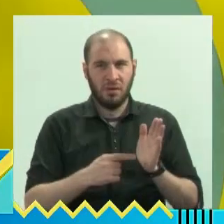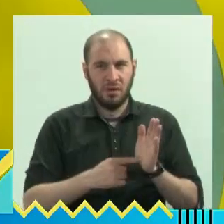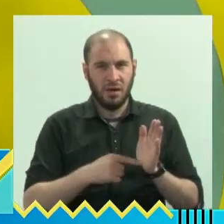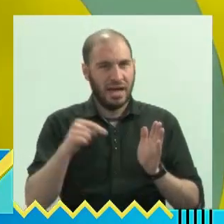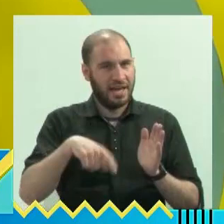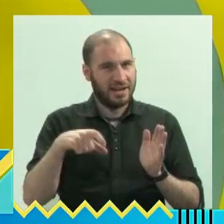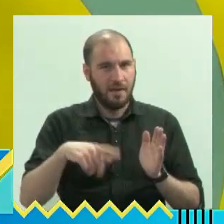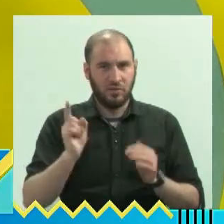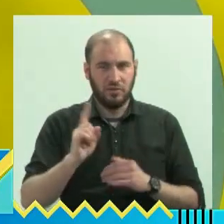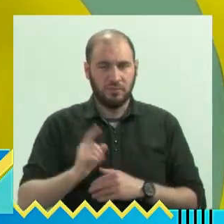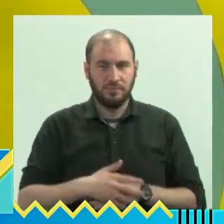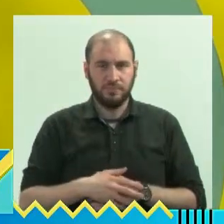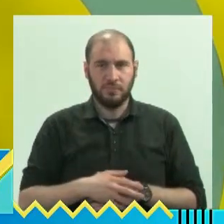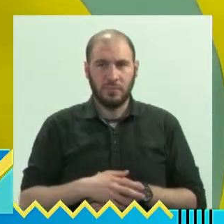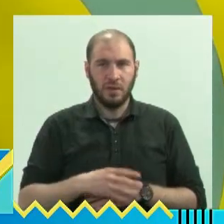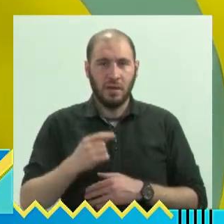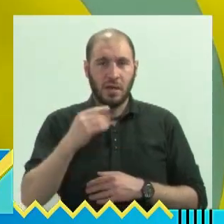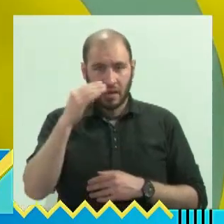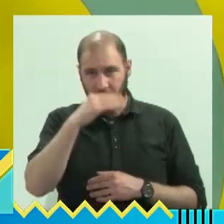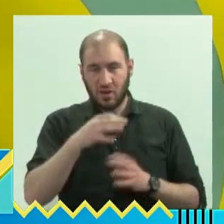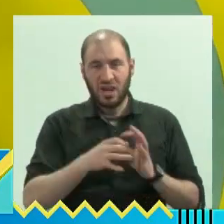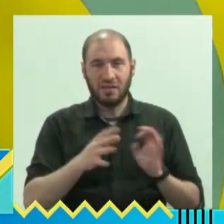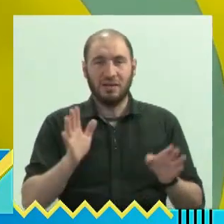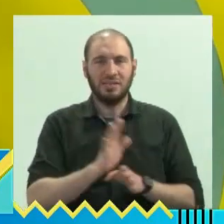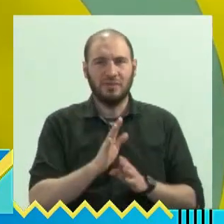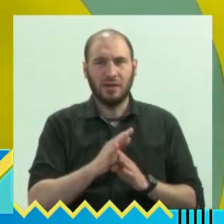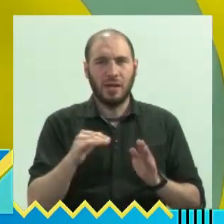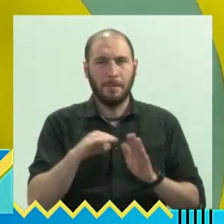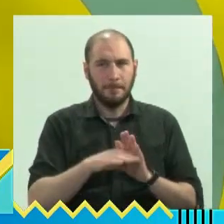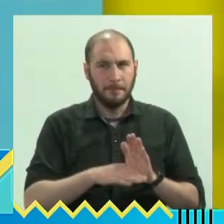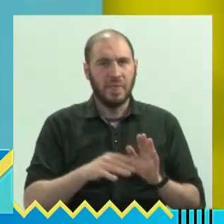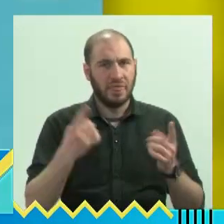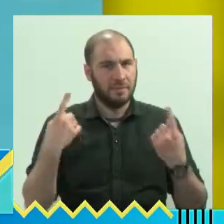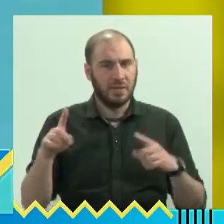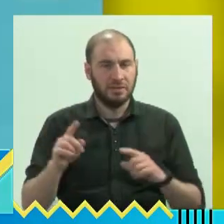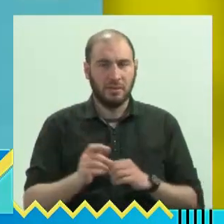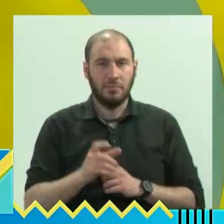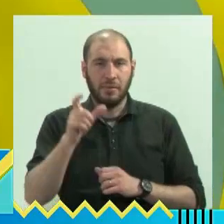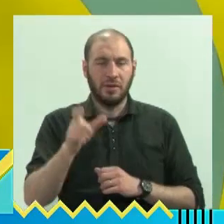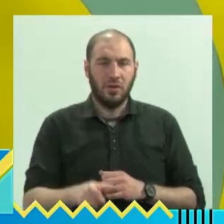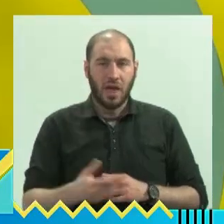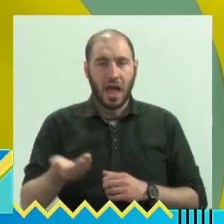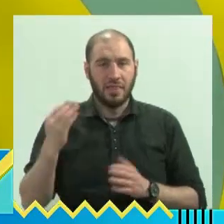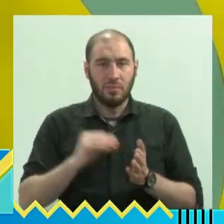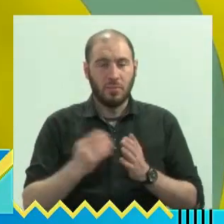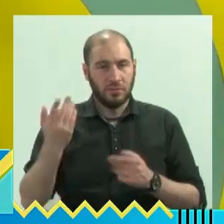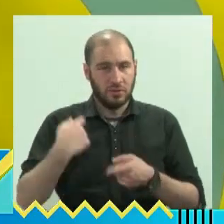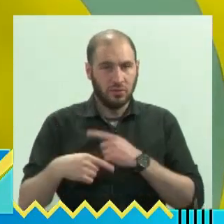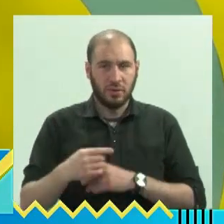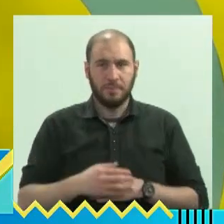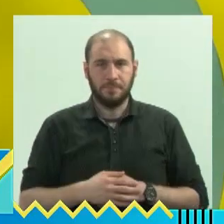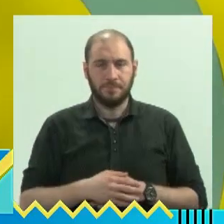era esclavo. Bien. Era un negro libre, lo cual implica algunas condiciones de posibilidad muy diferentes para una persona en ese momento histórico.